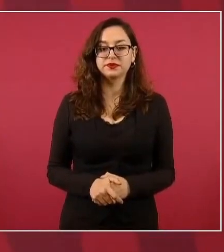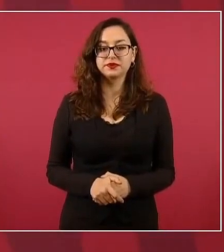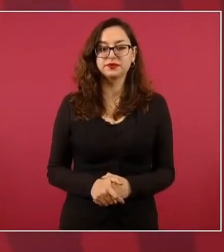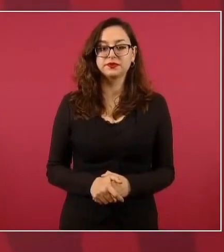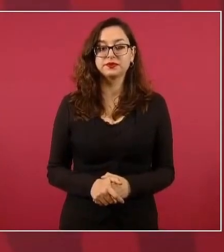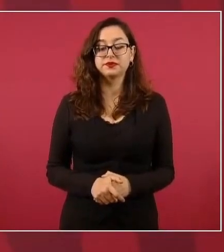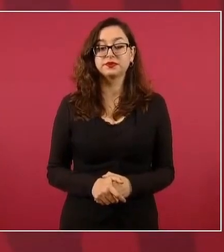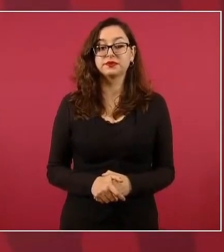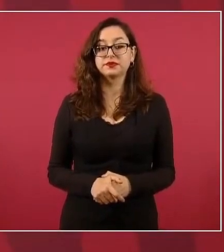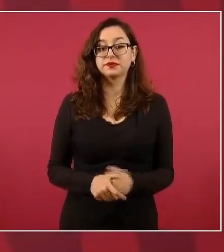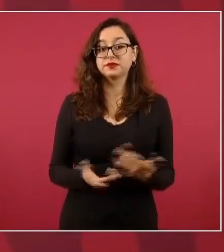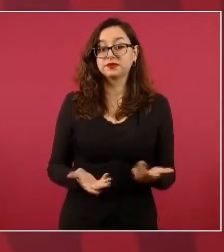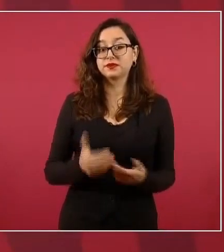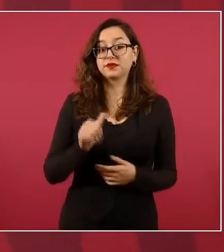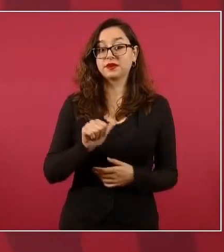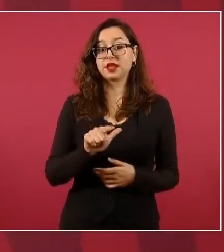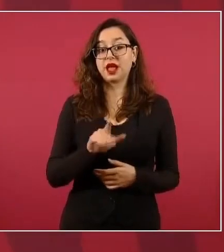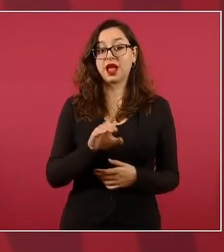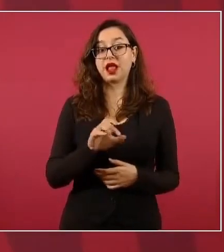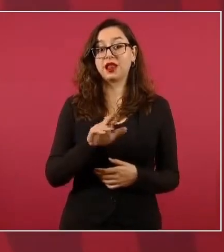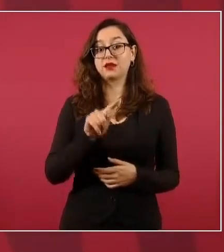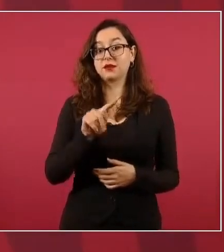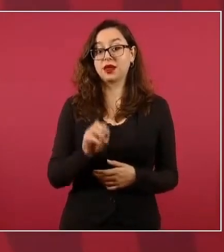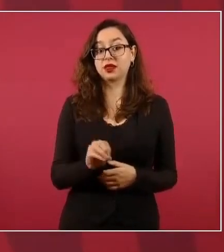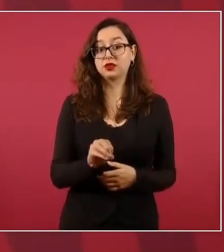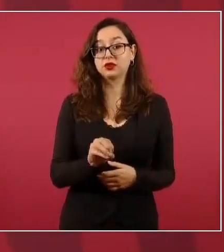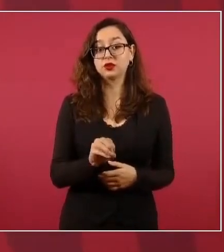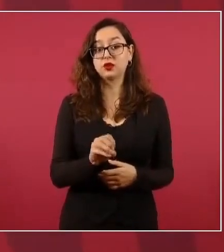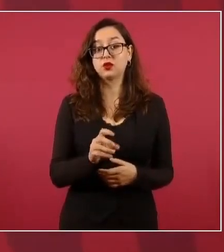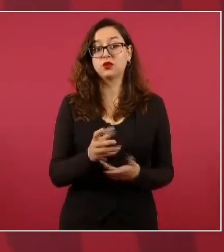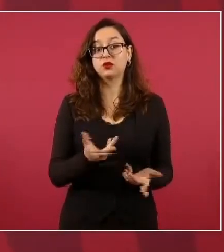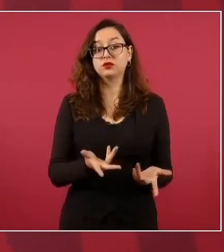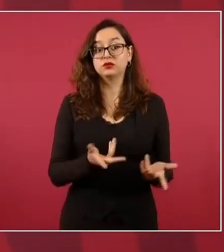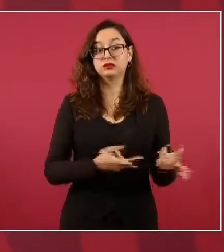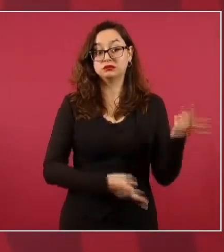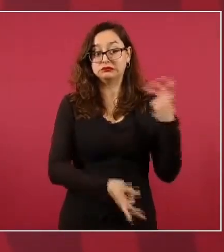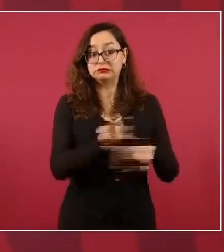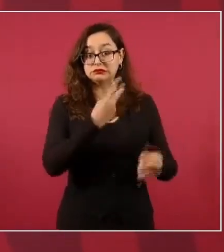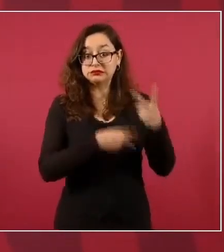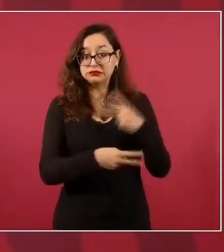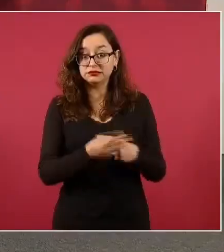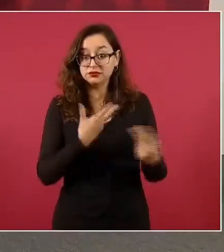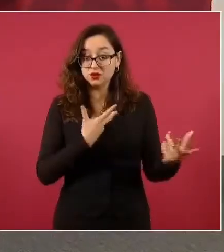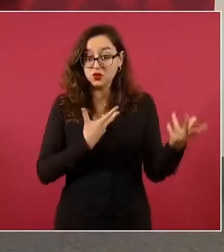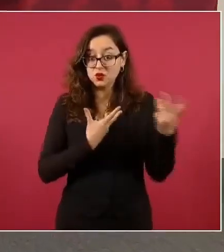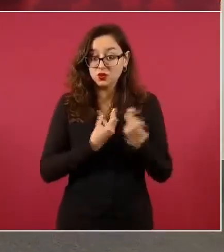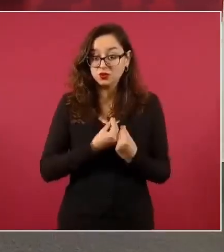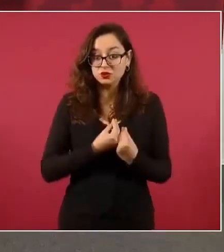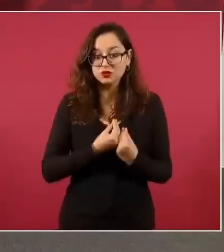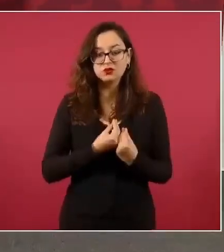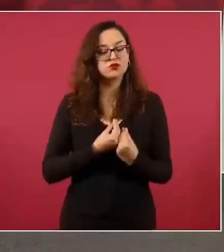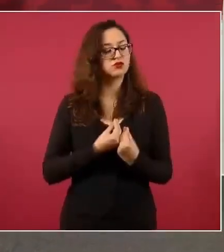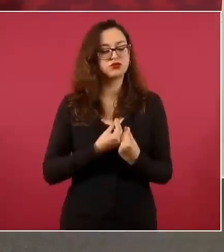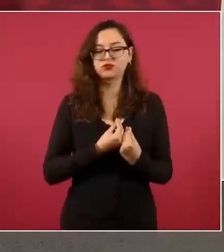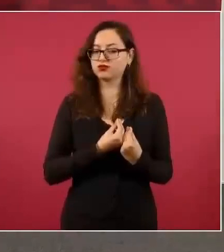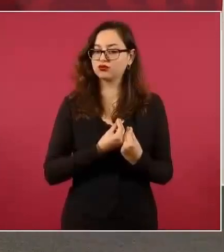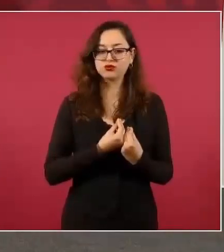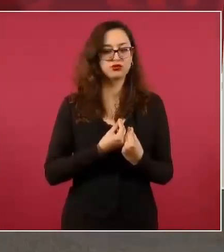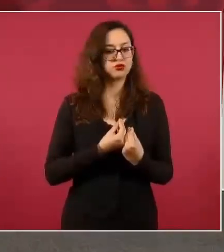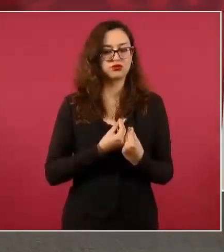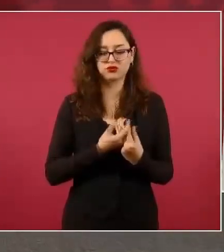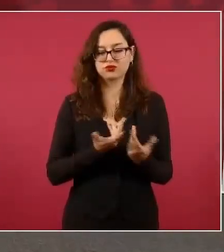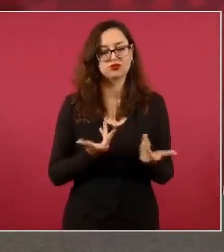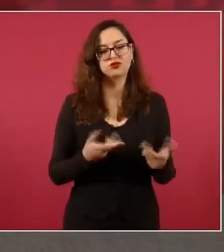Alberto Fernández, pues no viene a lo de la Alianza del Pacífico, porque se entiende de